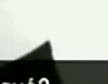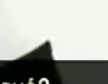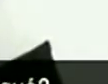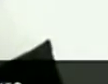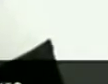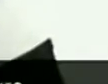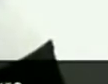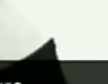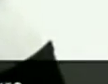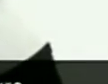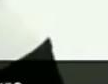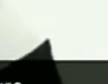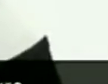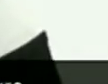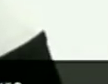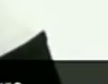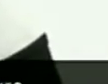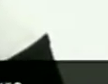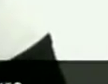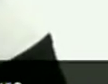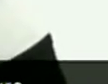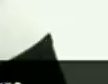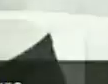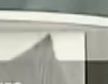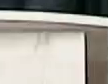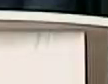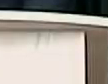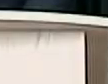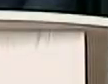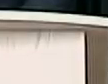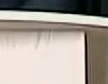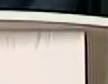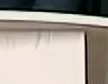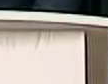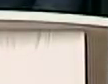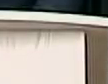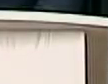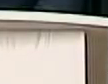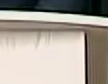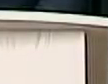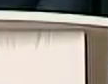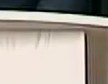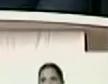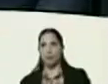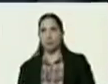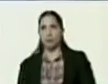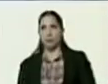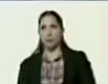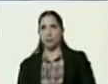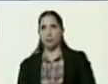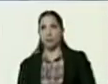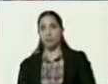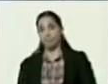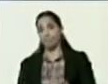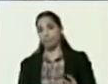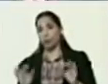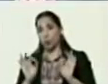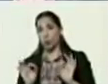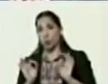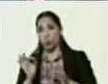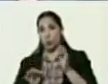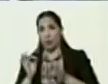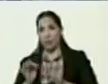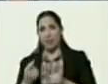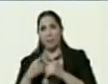¿para qué? para que tuviera esa foto ahí se cortó el video pero era justamente para que esas fotos